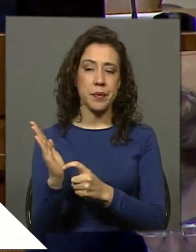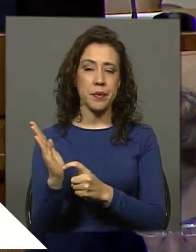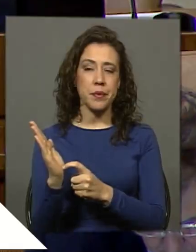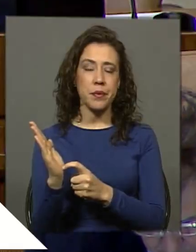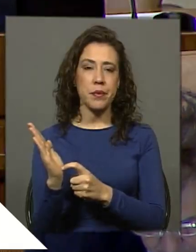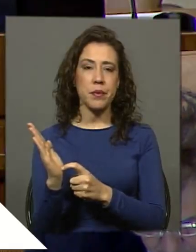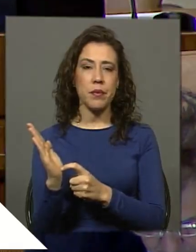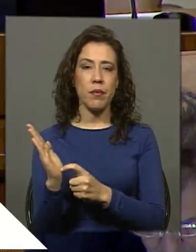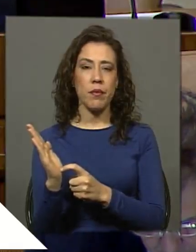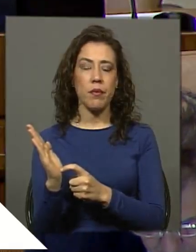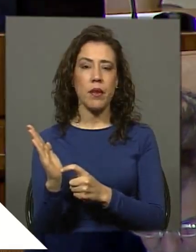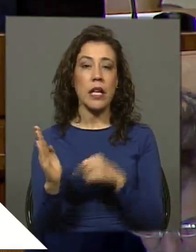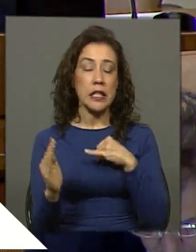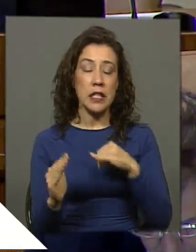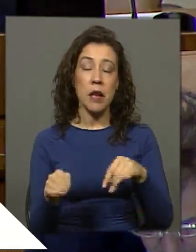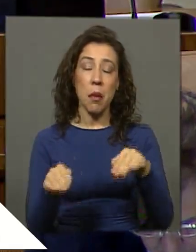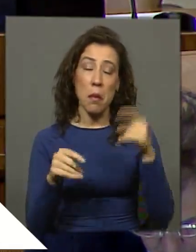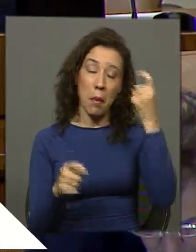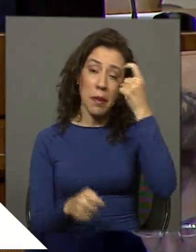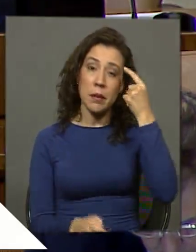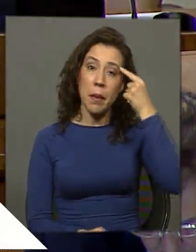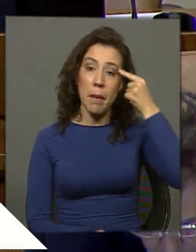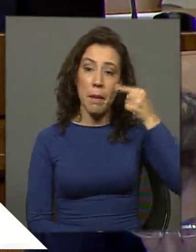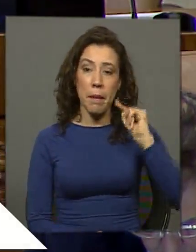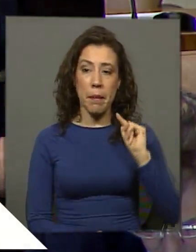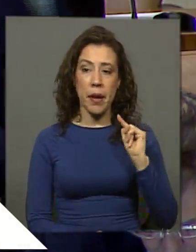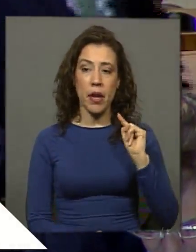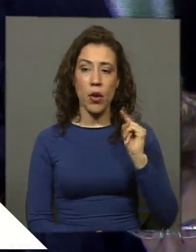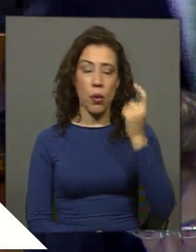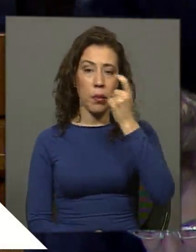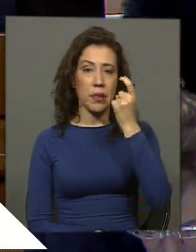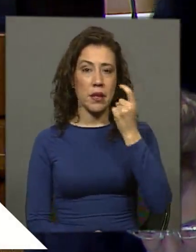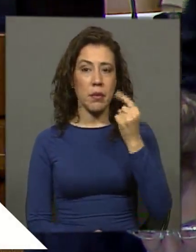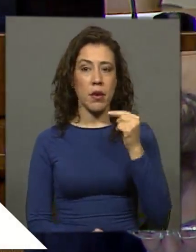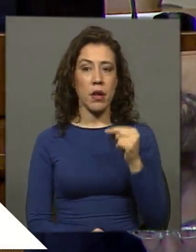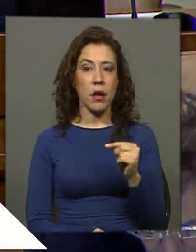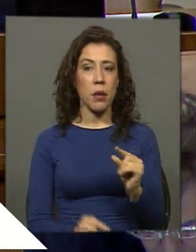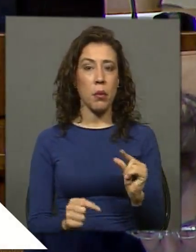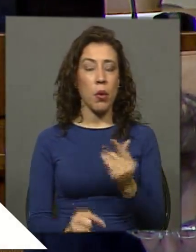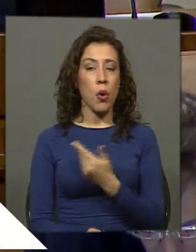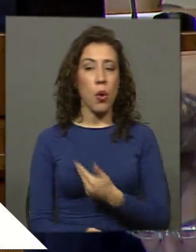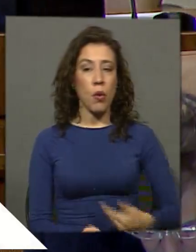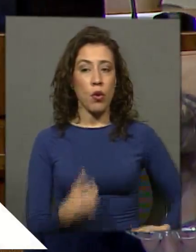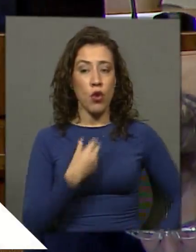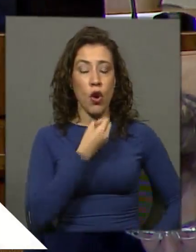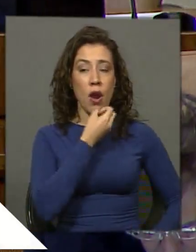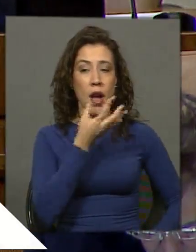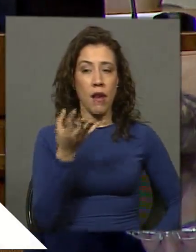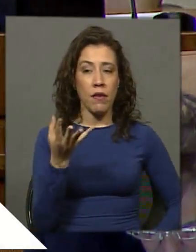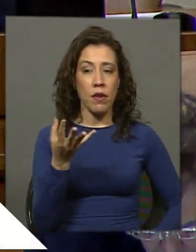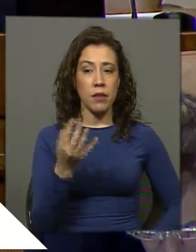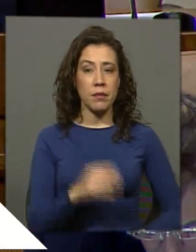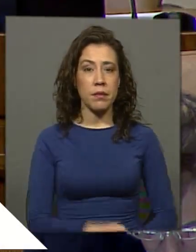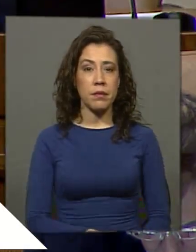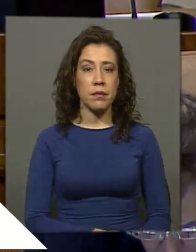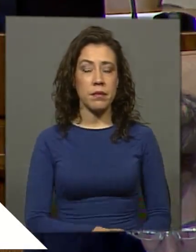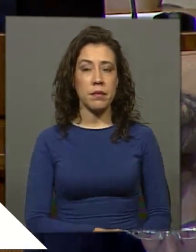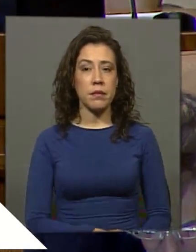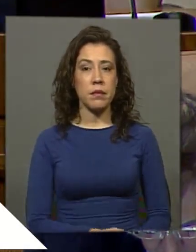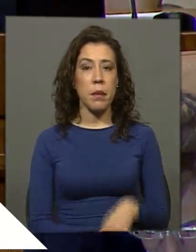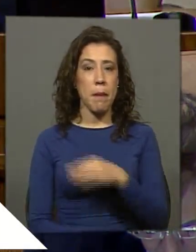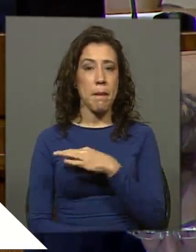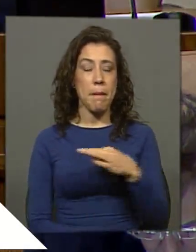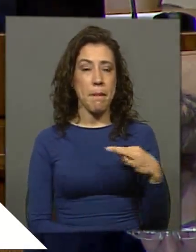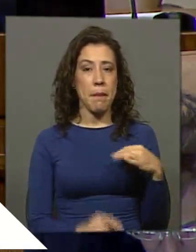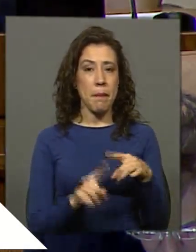de hecho mantenemos esa convicción sin embargo creíamos que este era de los pocos gobiernos y se lo dije yo así por su intermedio señor presidente al